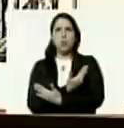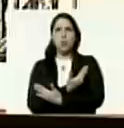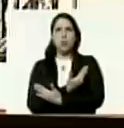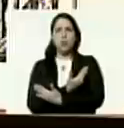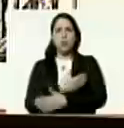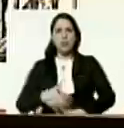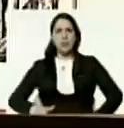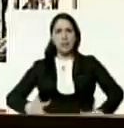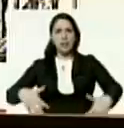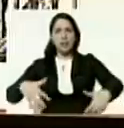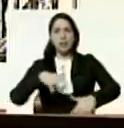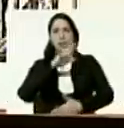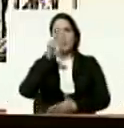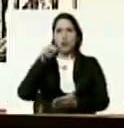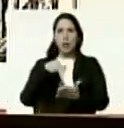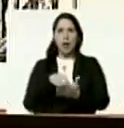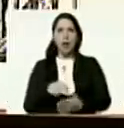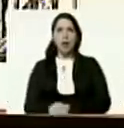nacionales?